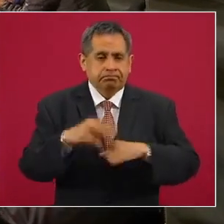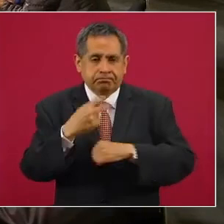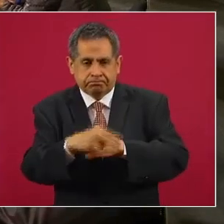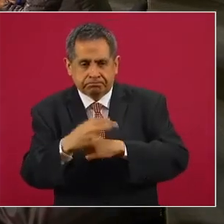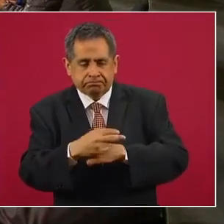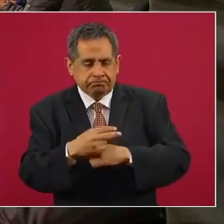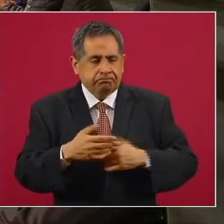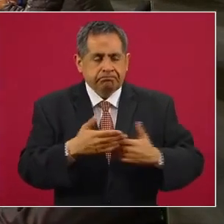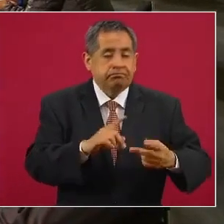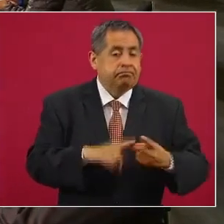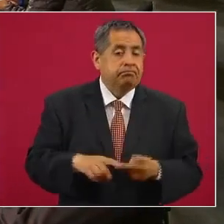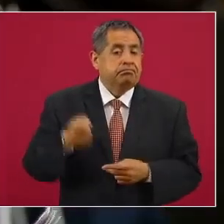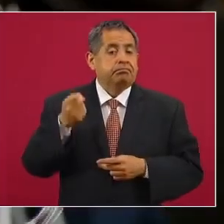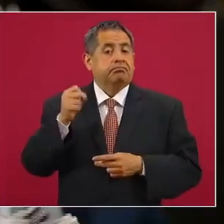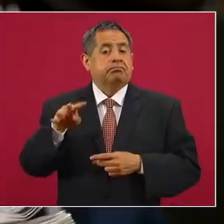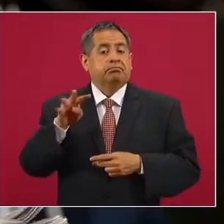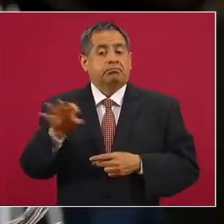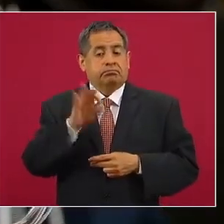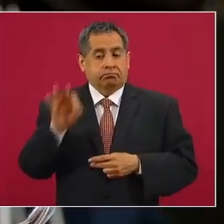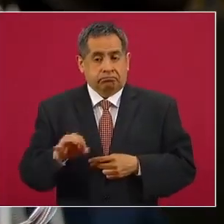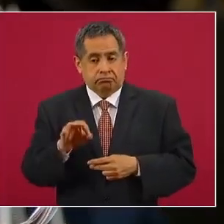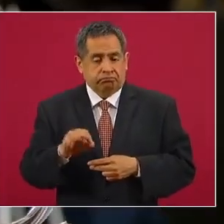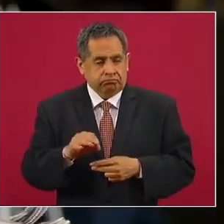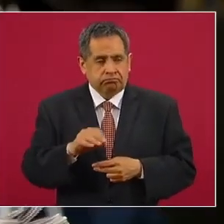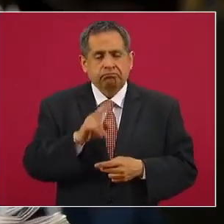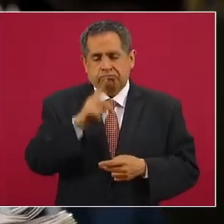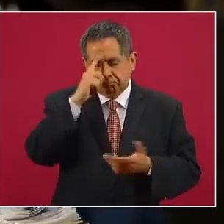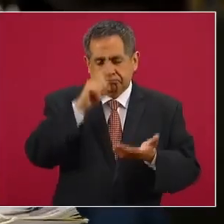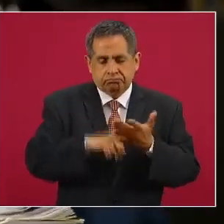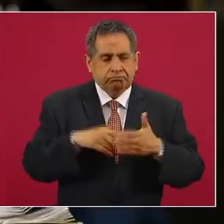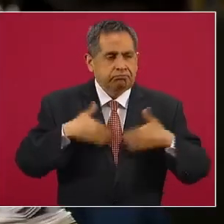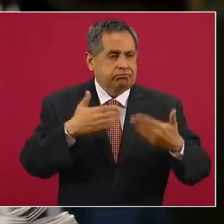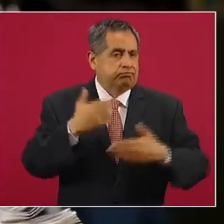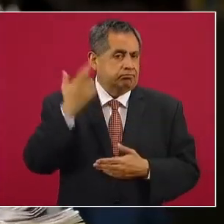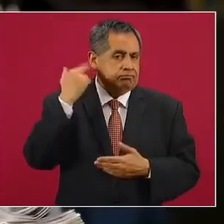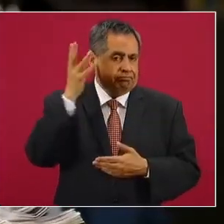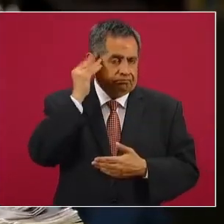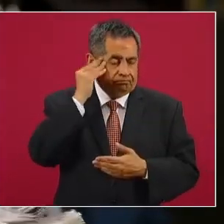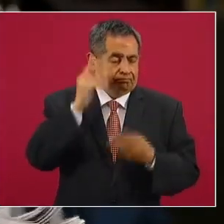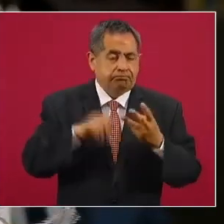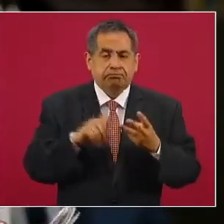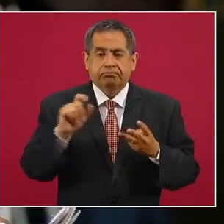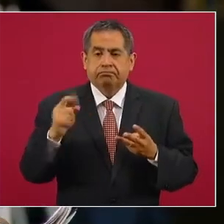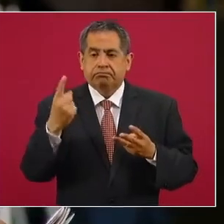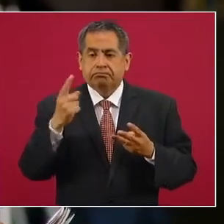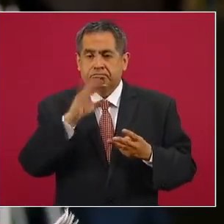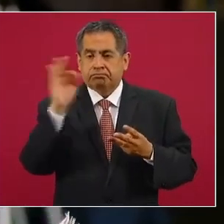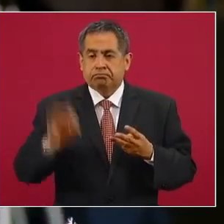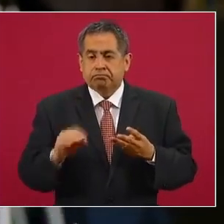televisión, 19% confían en la radio y 21% confía en los